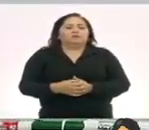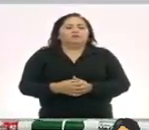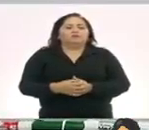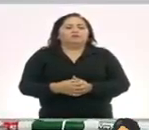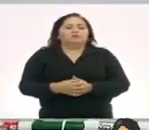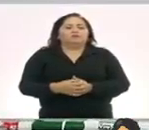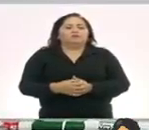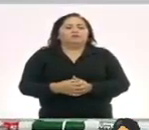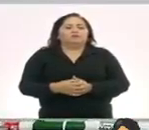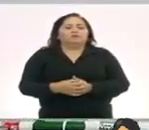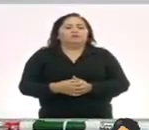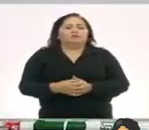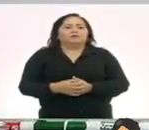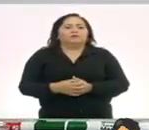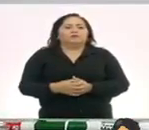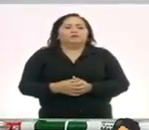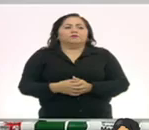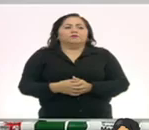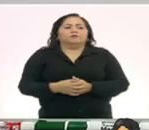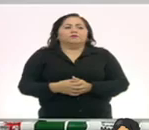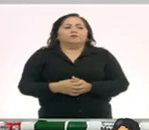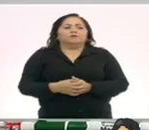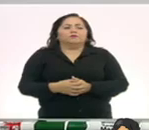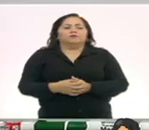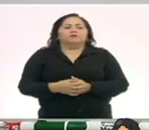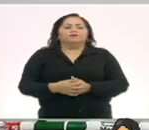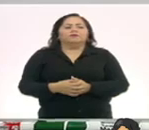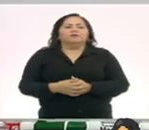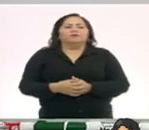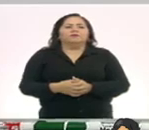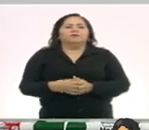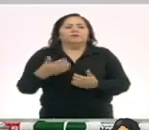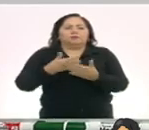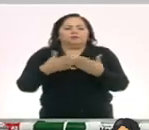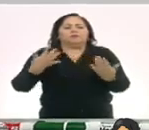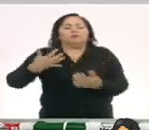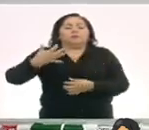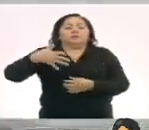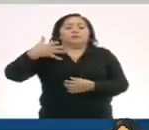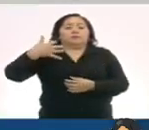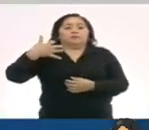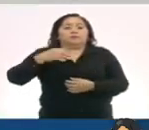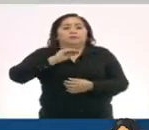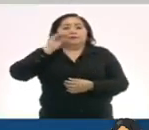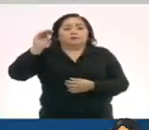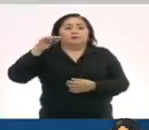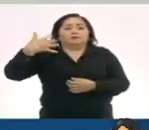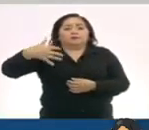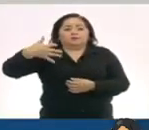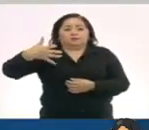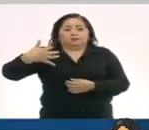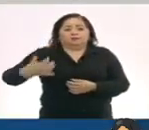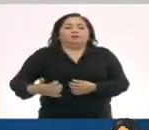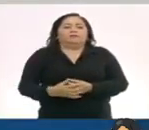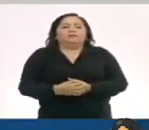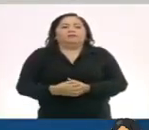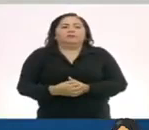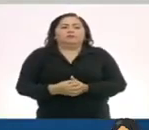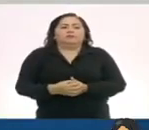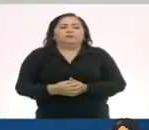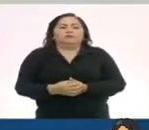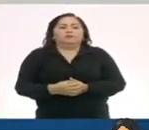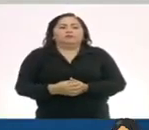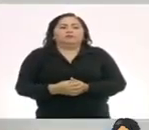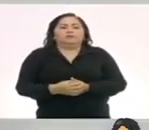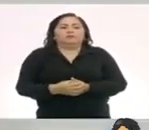3, 0, 5. Por 3, por 6, perdón, 30. Perfecto. Entonces, María puso... 15 pesos.